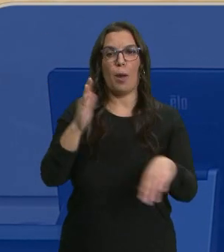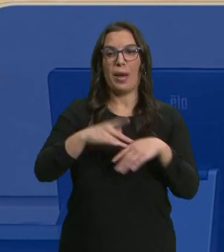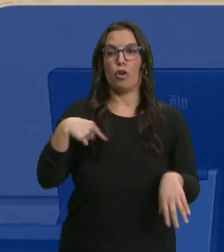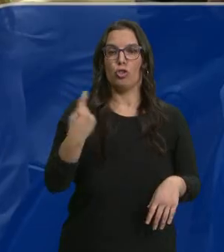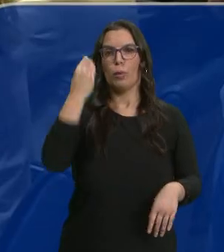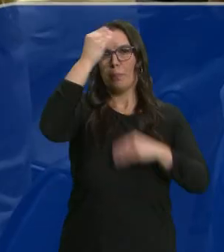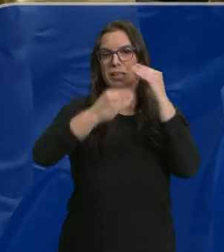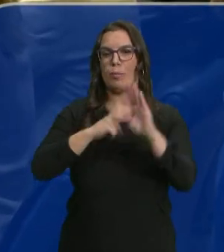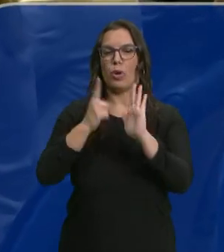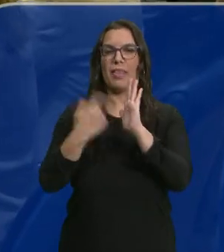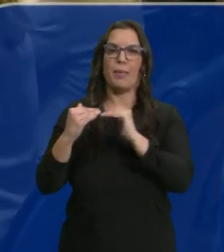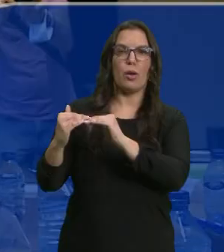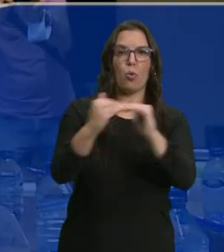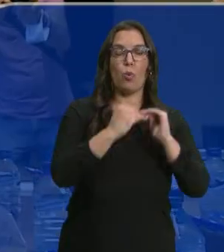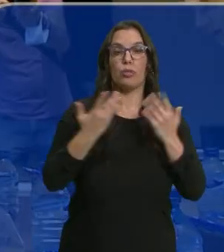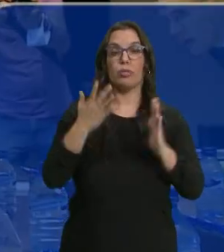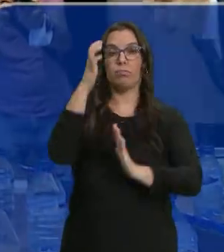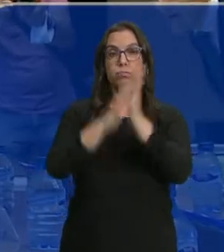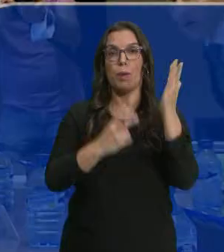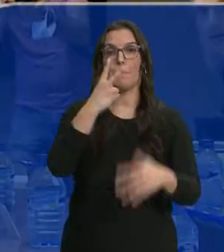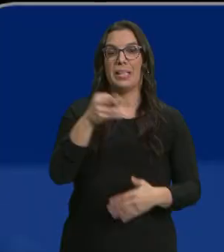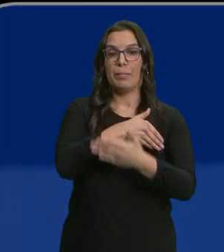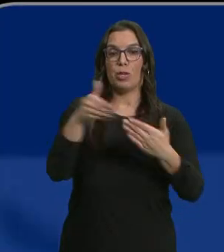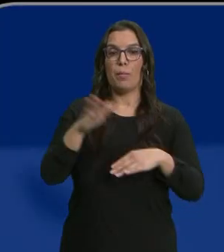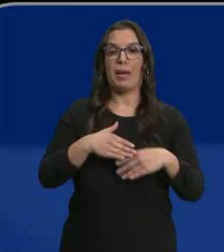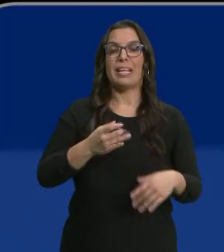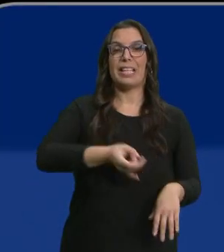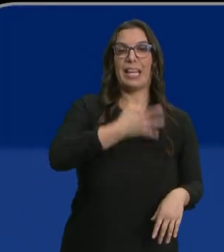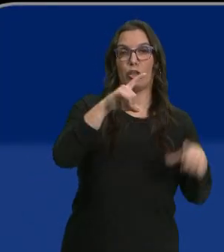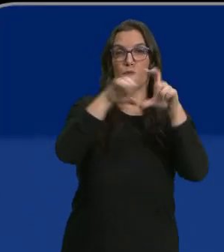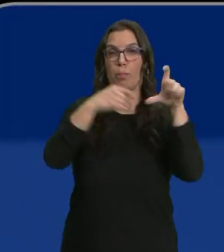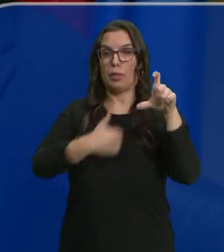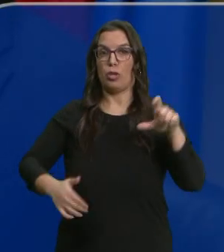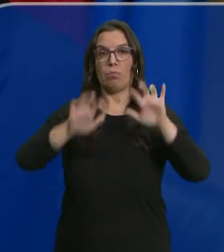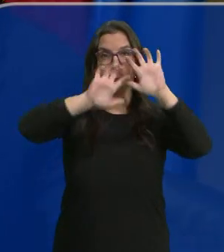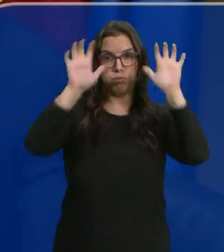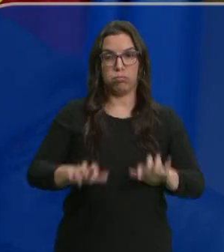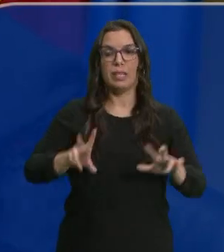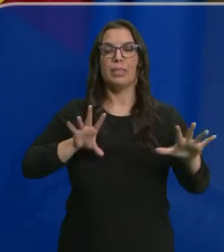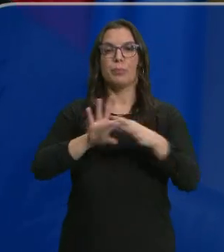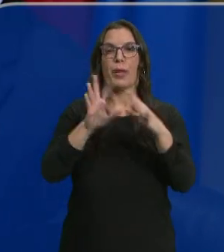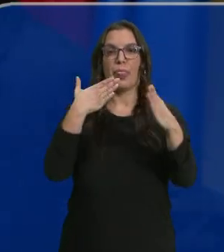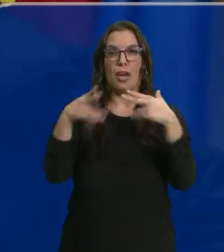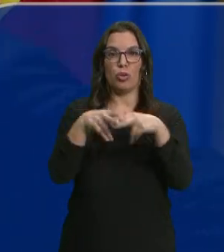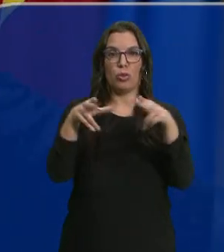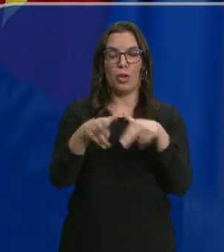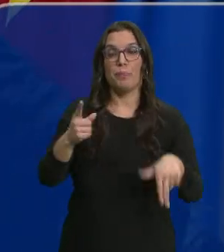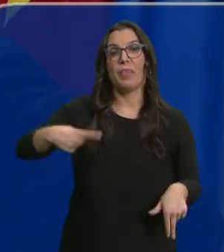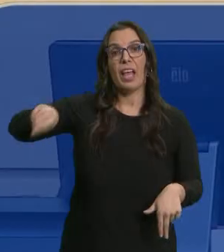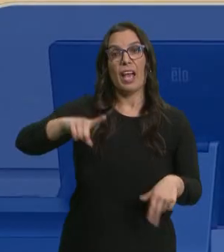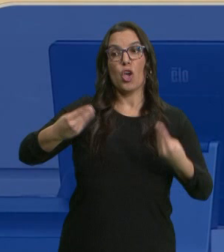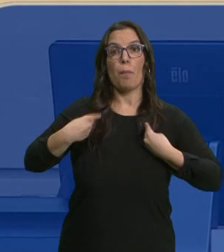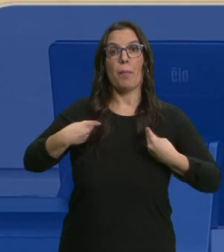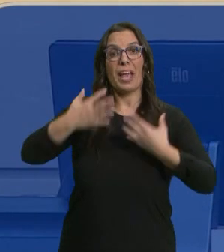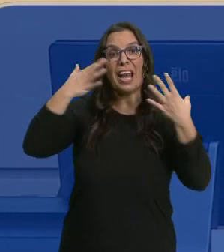somos iguales ante la ley. Recorta en más de 20 millones las partidas que reciben los sindicatos y la patronal en el diálogo social. Deben dejar de vivir en